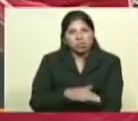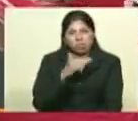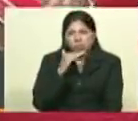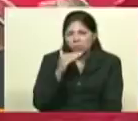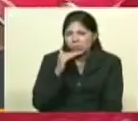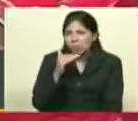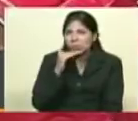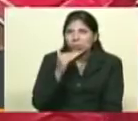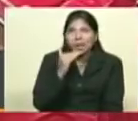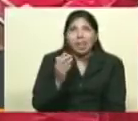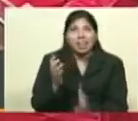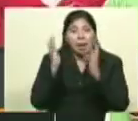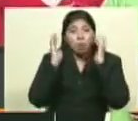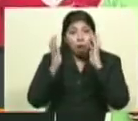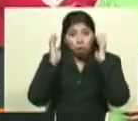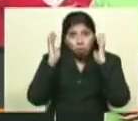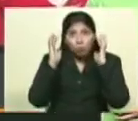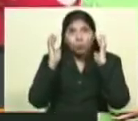Ramos Alup,